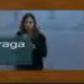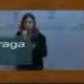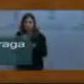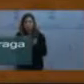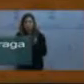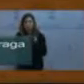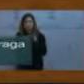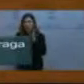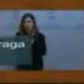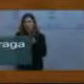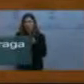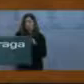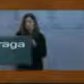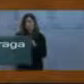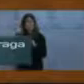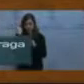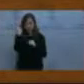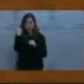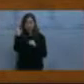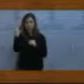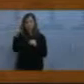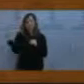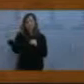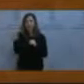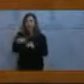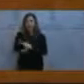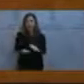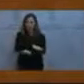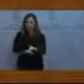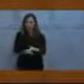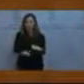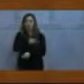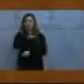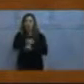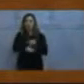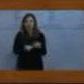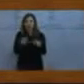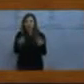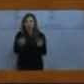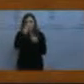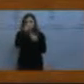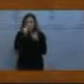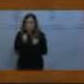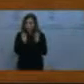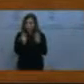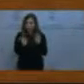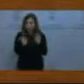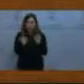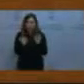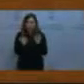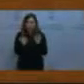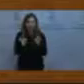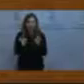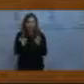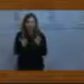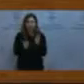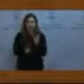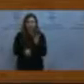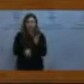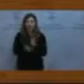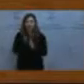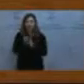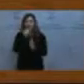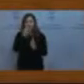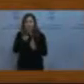¿Por que afrontar un Gobierno que es el de los presupuestos? No salió adelante y no ha sido aprobado. Y lo primero que hay que hacer es